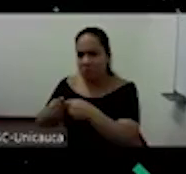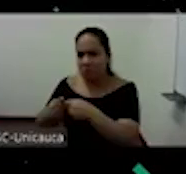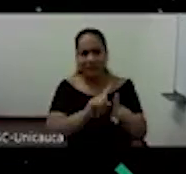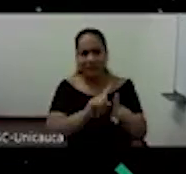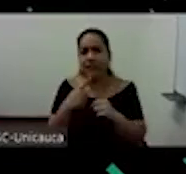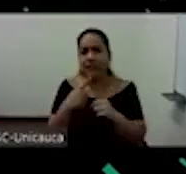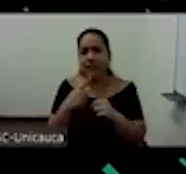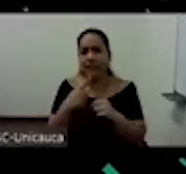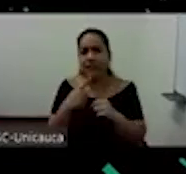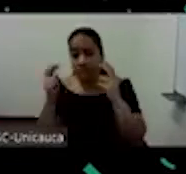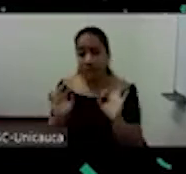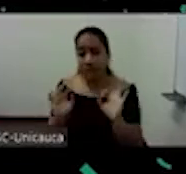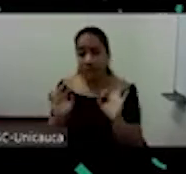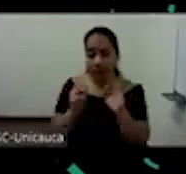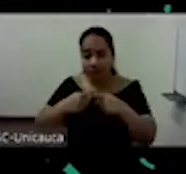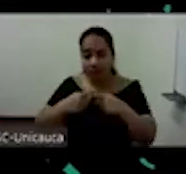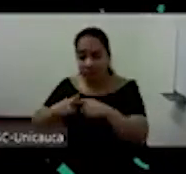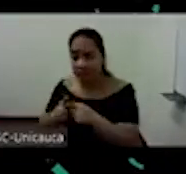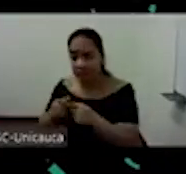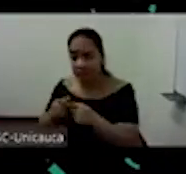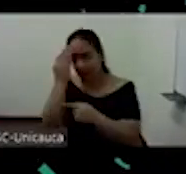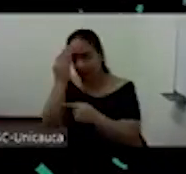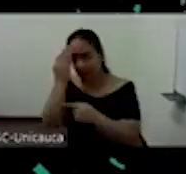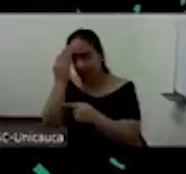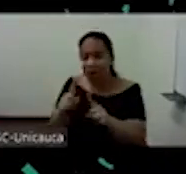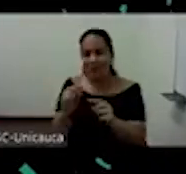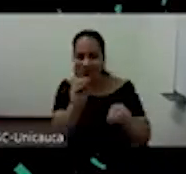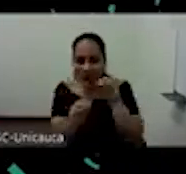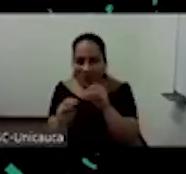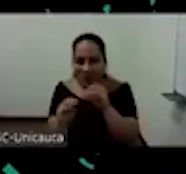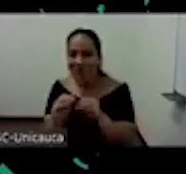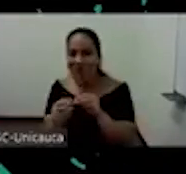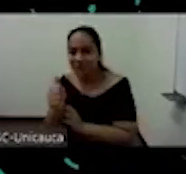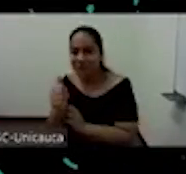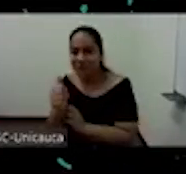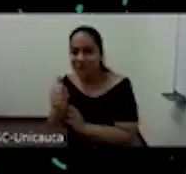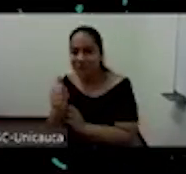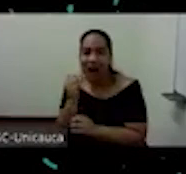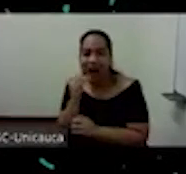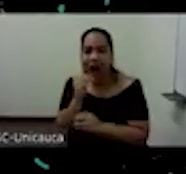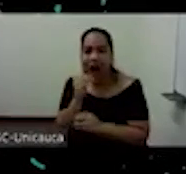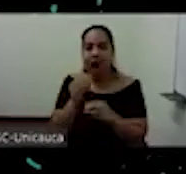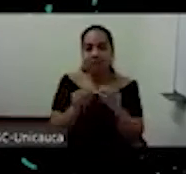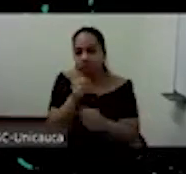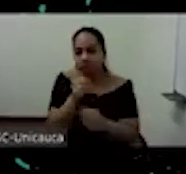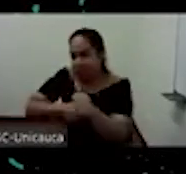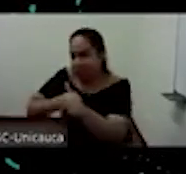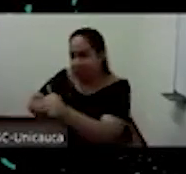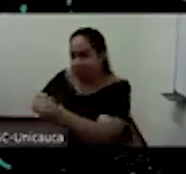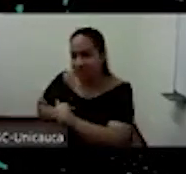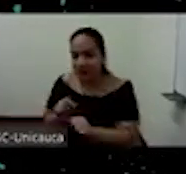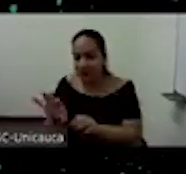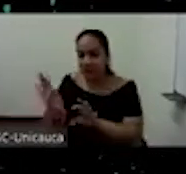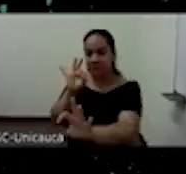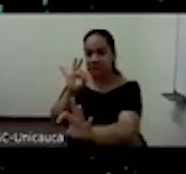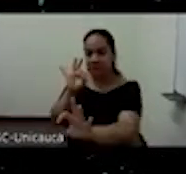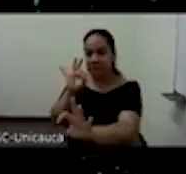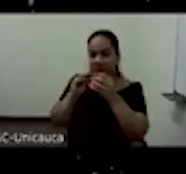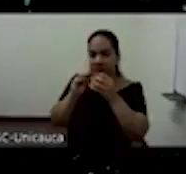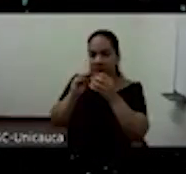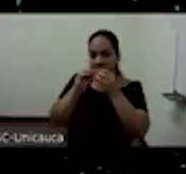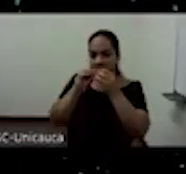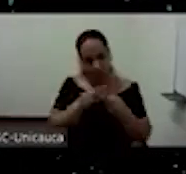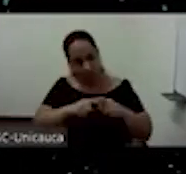conocimientos técnicos. Esto se manifiesta en la forma particular de que cada tejedora seleccione la técnica y la